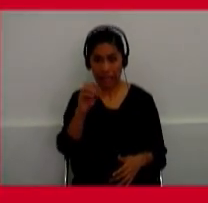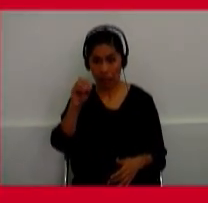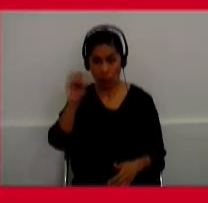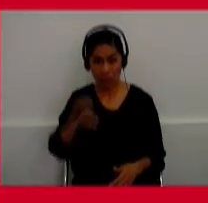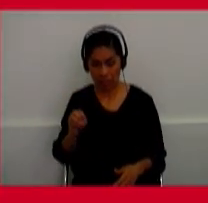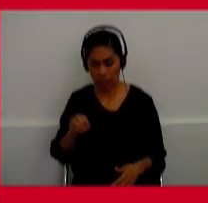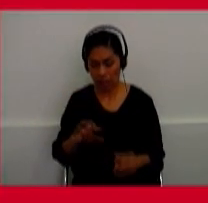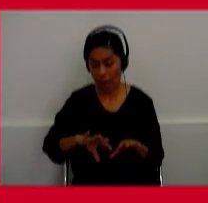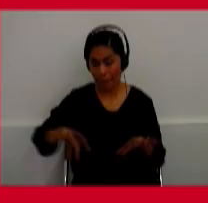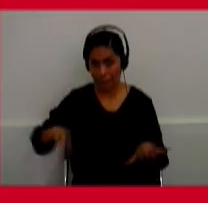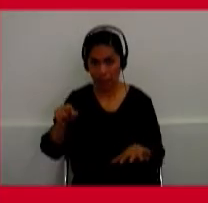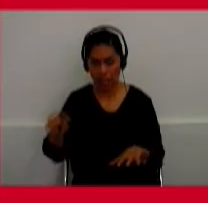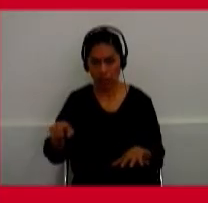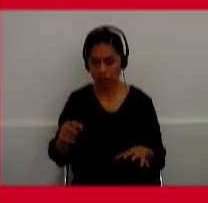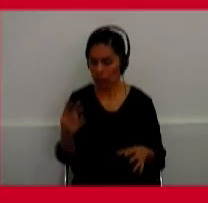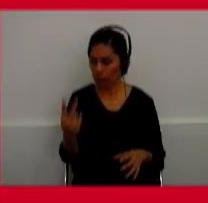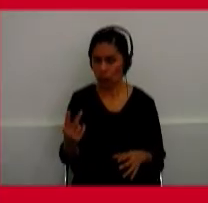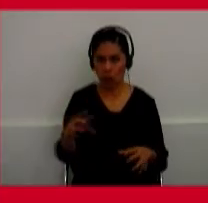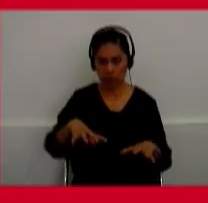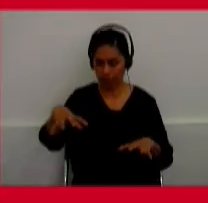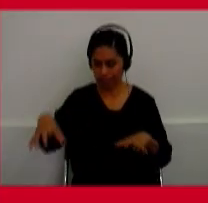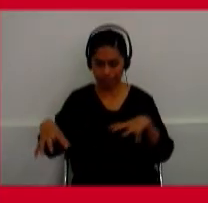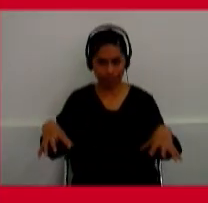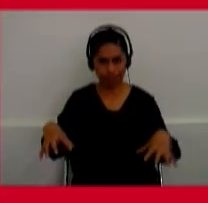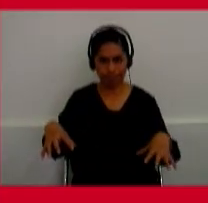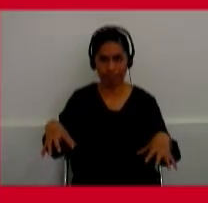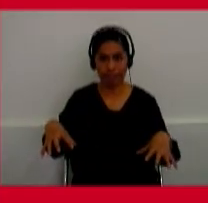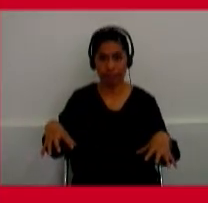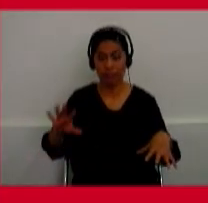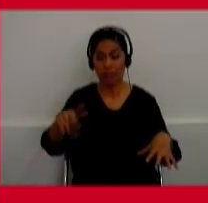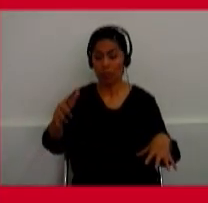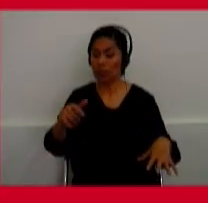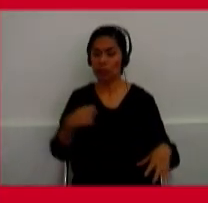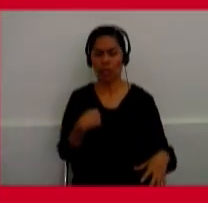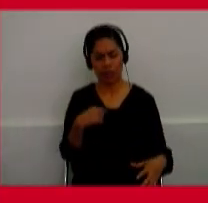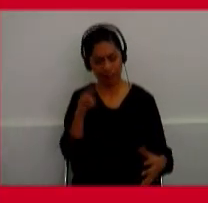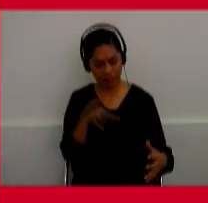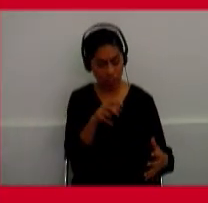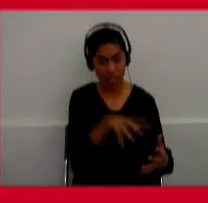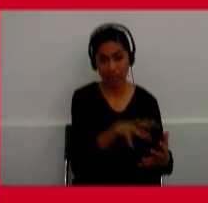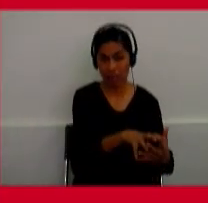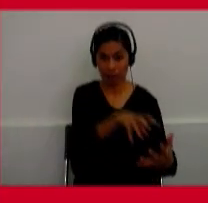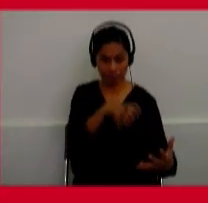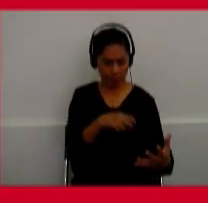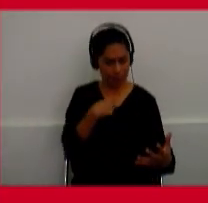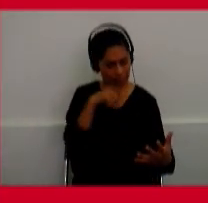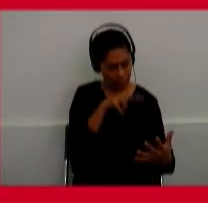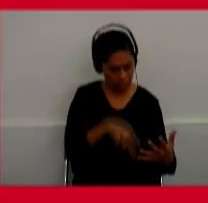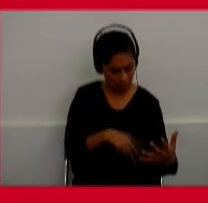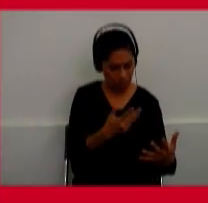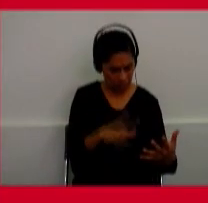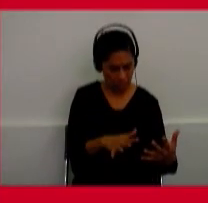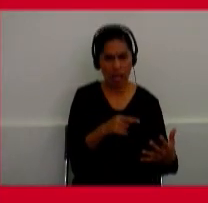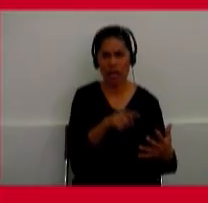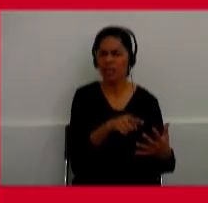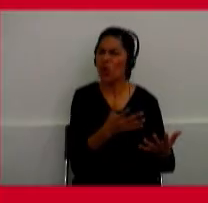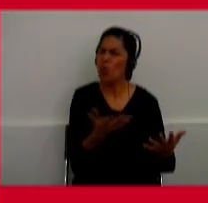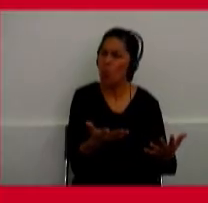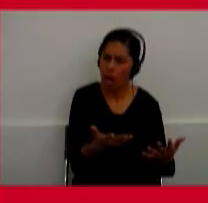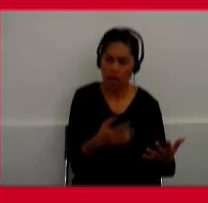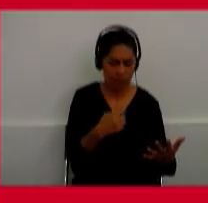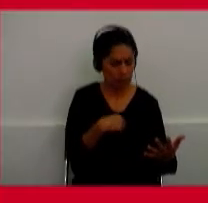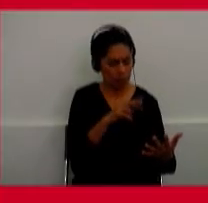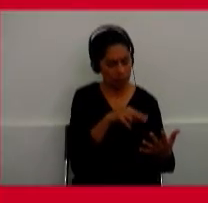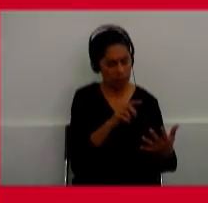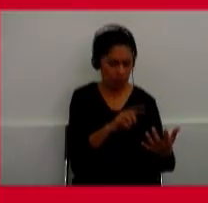conjuntos. De esos 5 conjuntos, tomo el primero para validar los datos y entreno con los otros 4 y voy